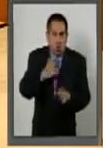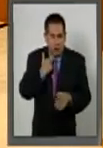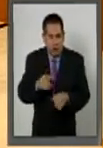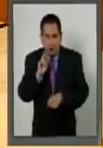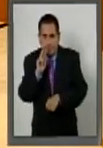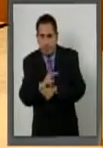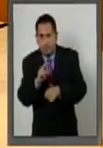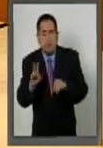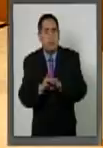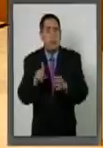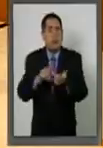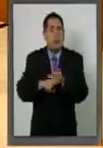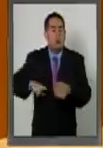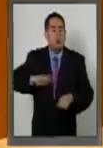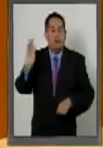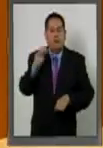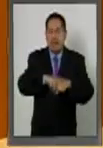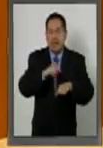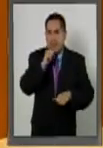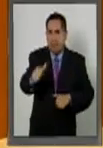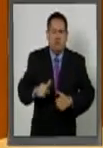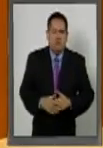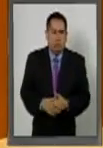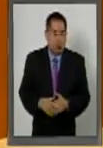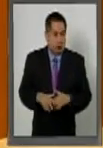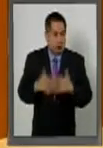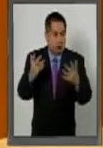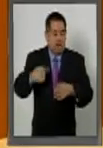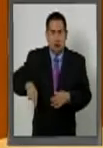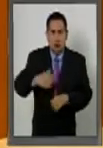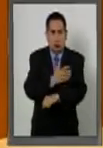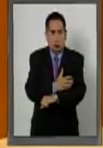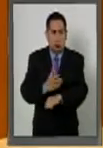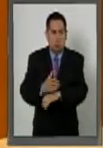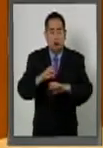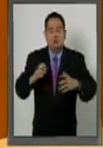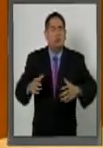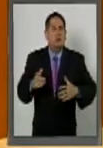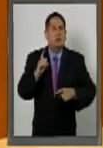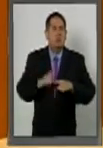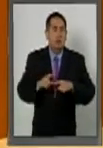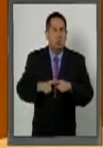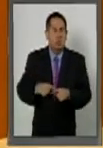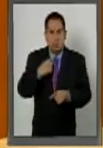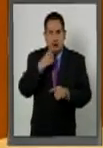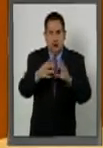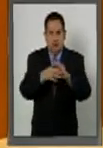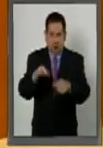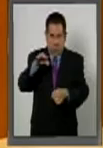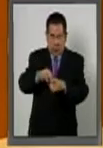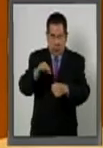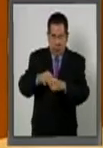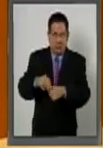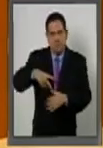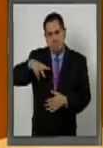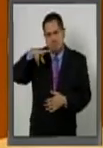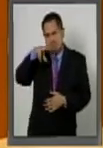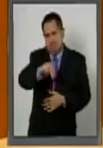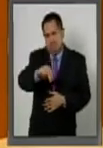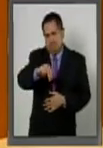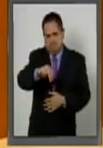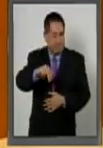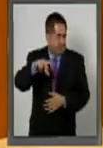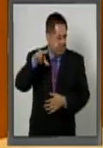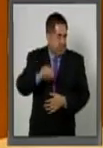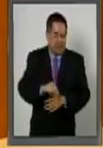del gobierno federal de tal manera compañeros y compañeras que cerraré con un voto en contra